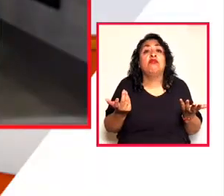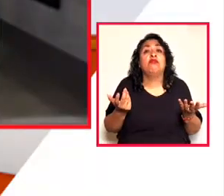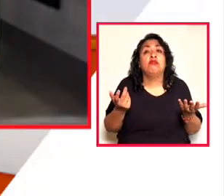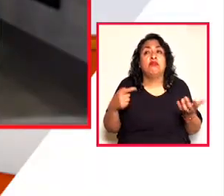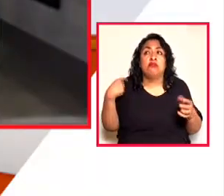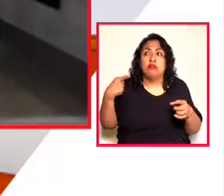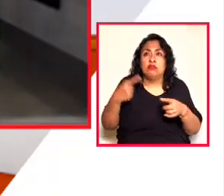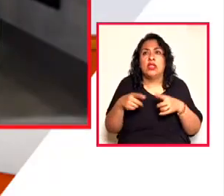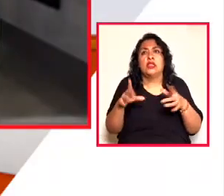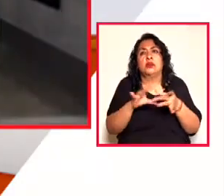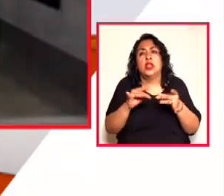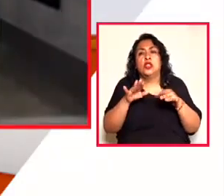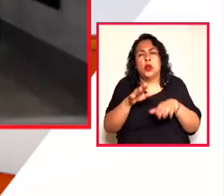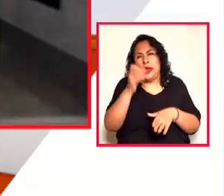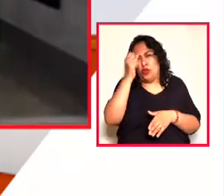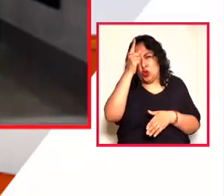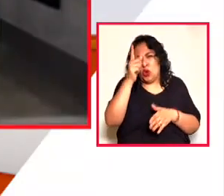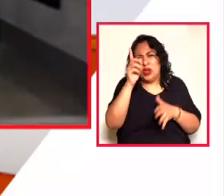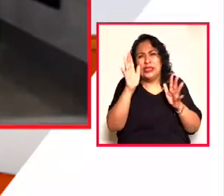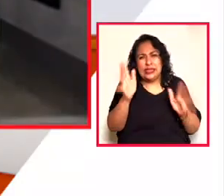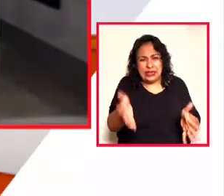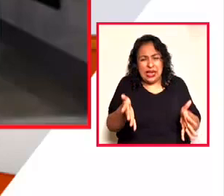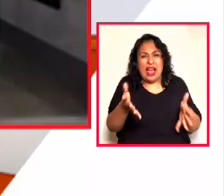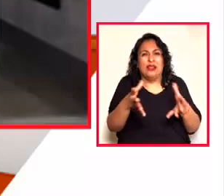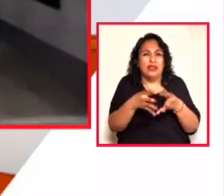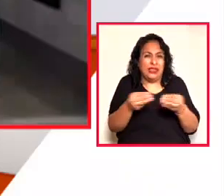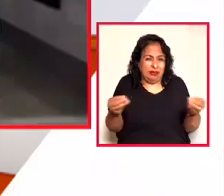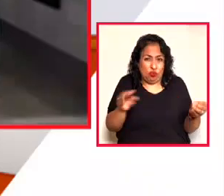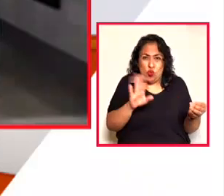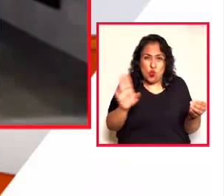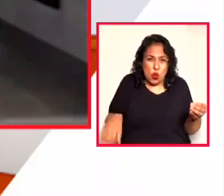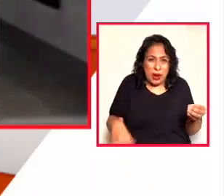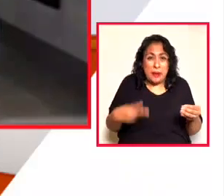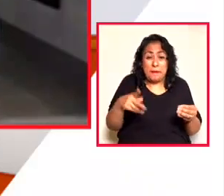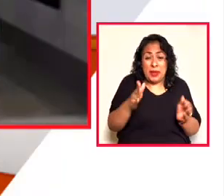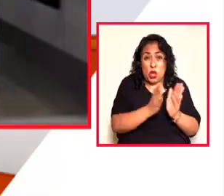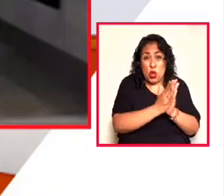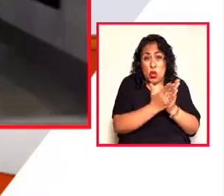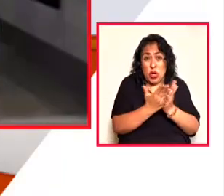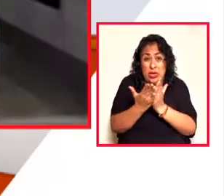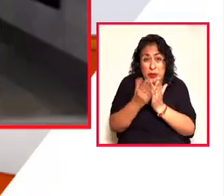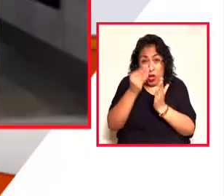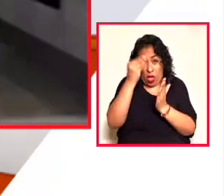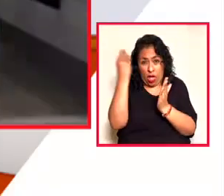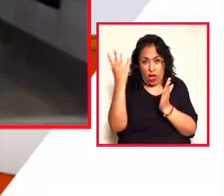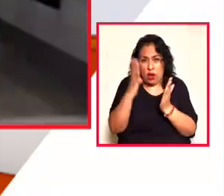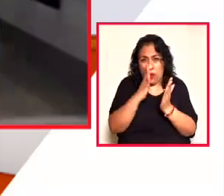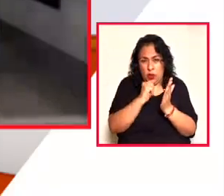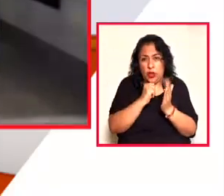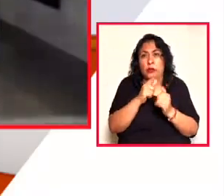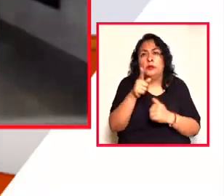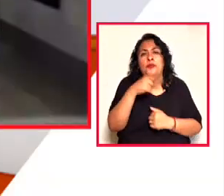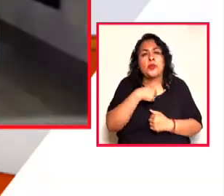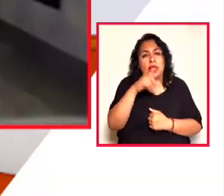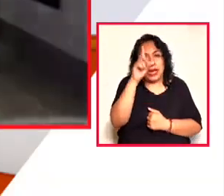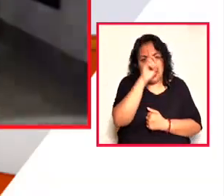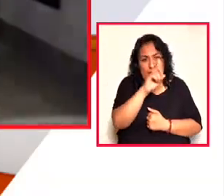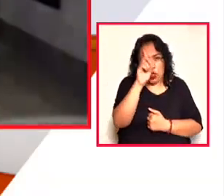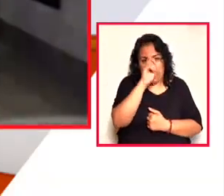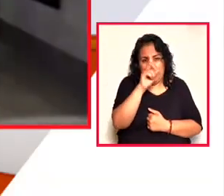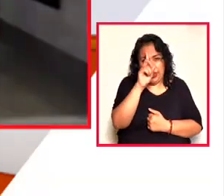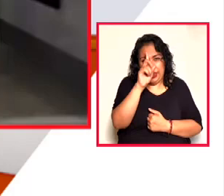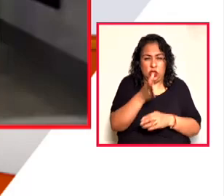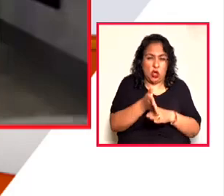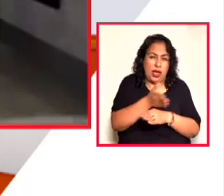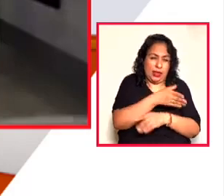acerca de autores que ya físicamente desaparecieron, pero cuya literatura no podemos olvidar. Bueno, una recomendación antes de